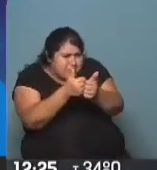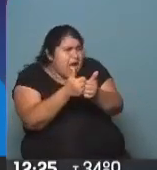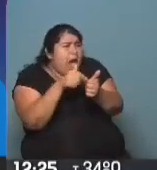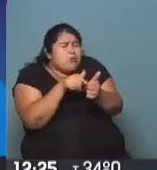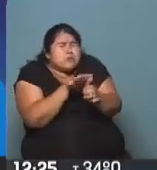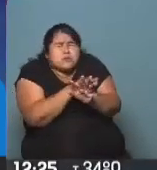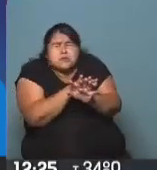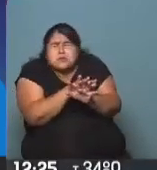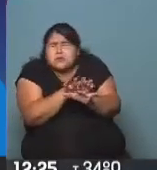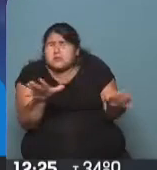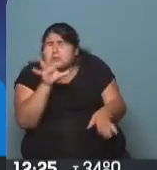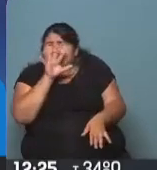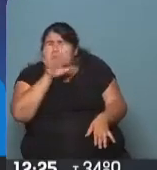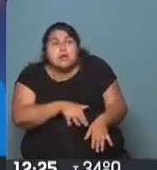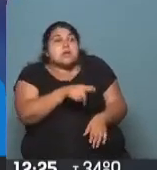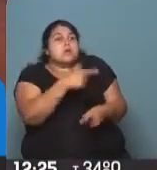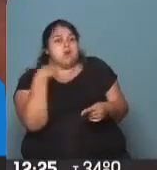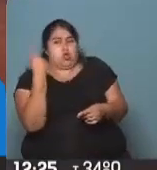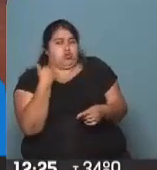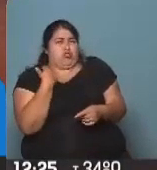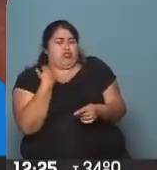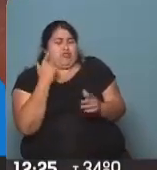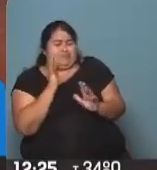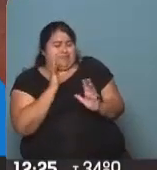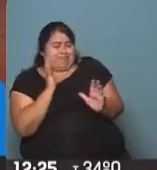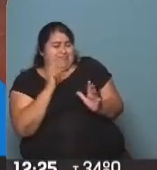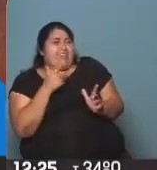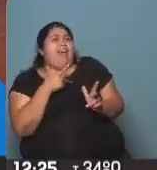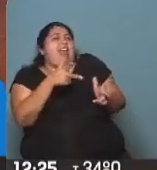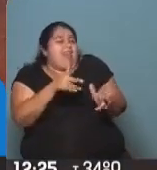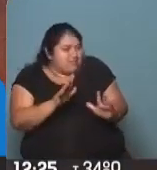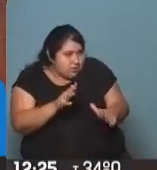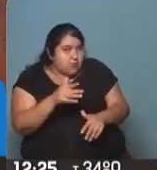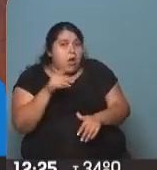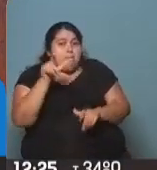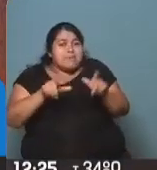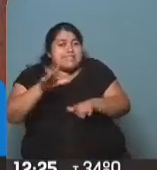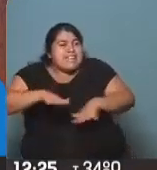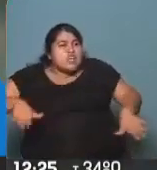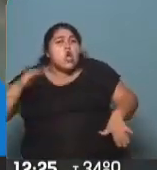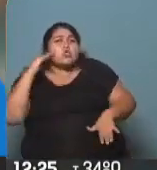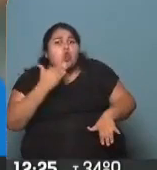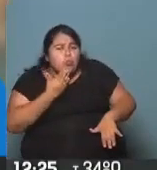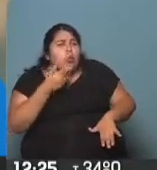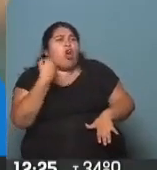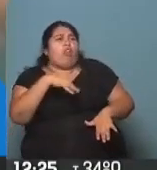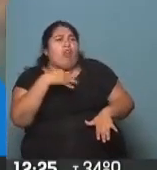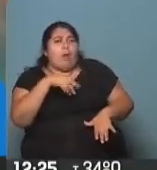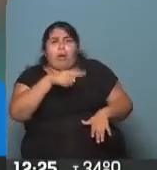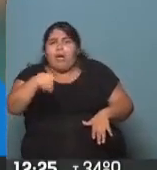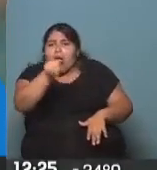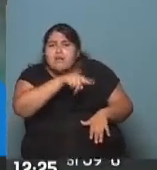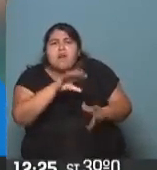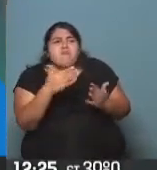y denigrante. Sí. Yo sé que los periodistas no podemos poner calificativos, pero a chicos sordomudos sin ni siquiera la